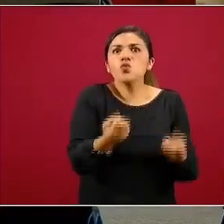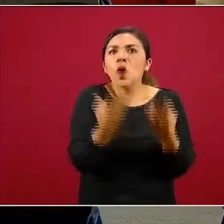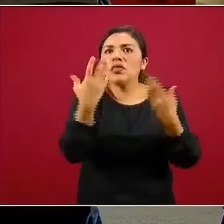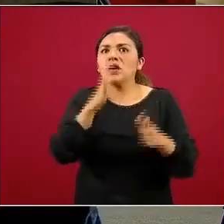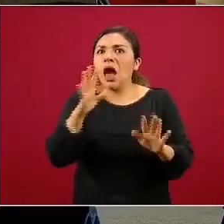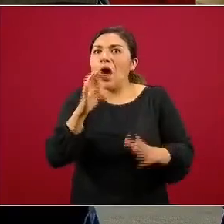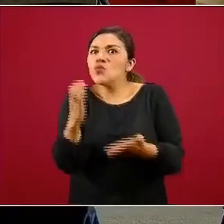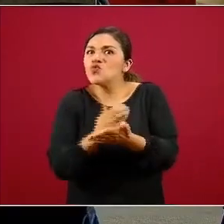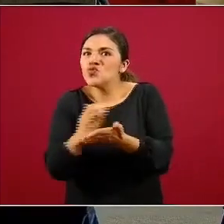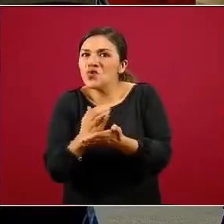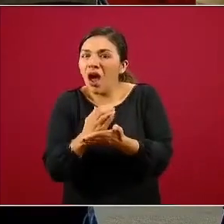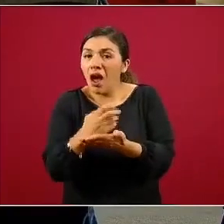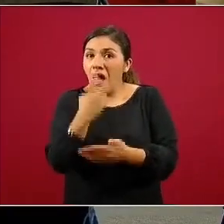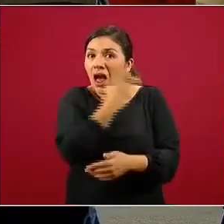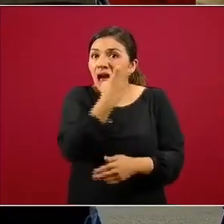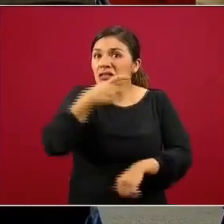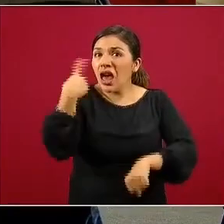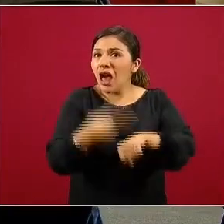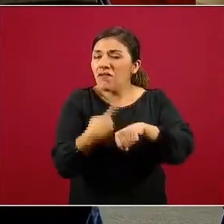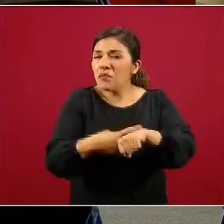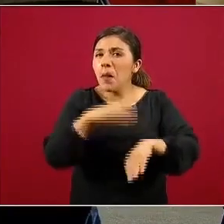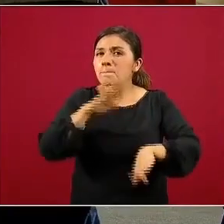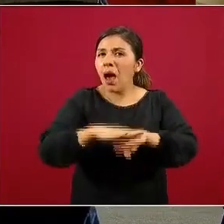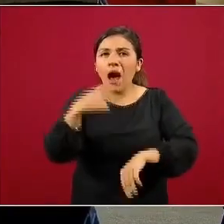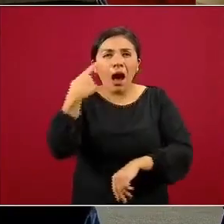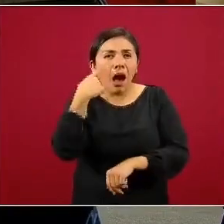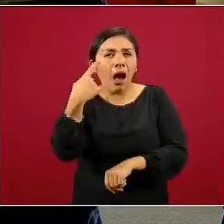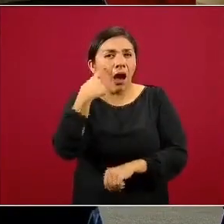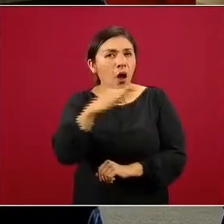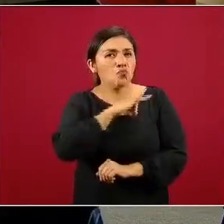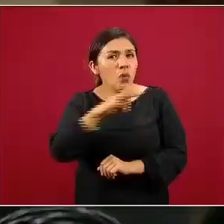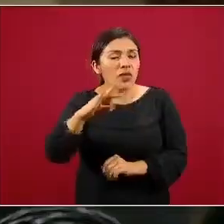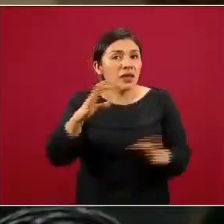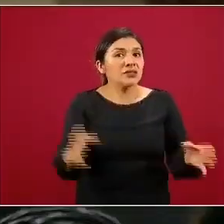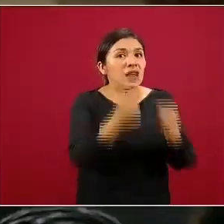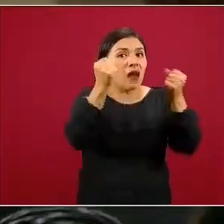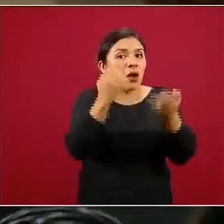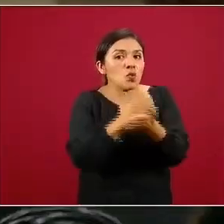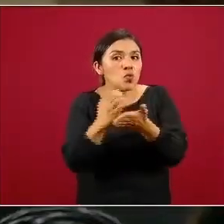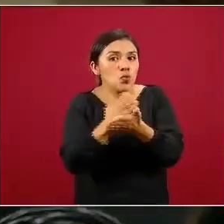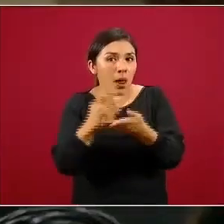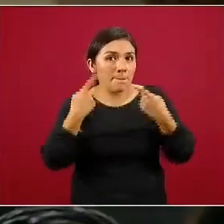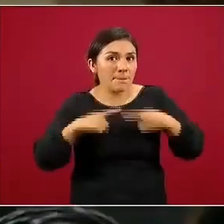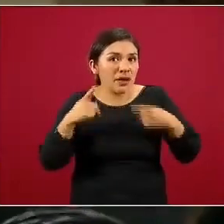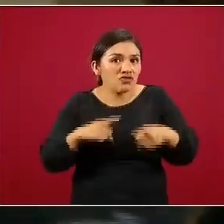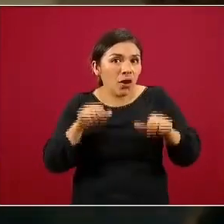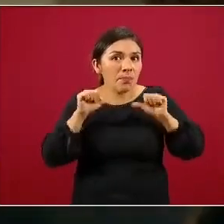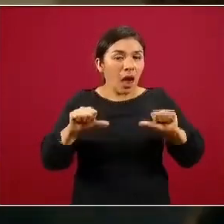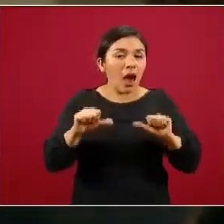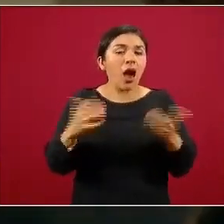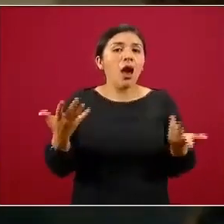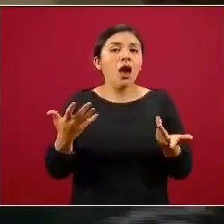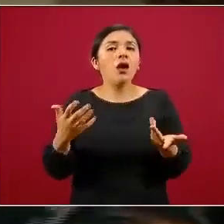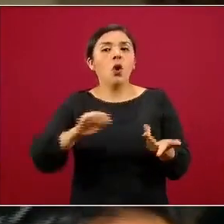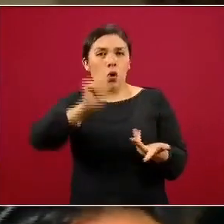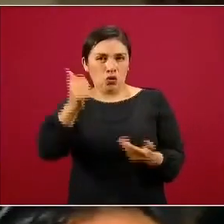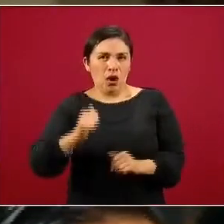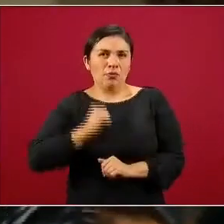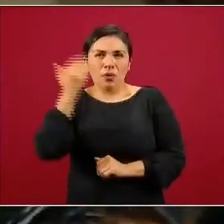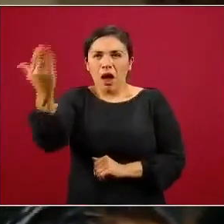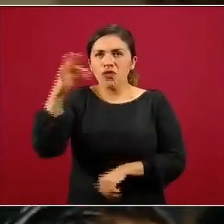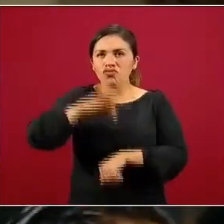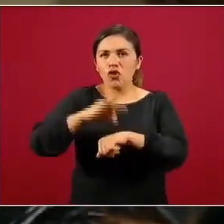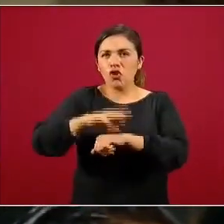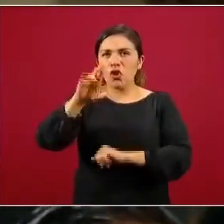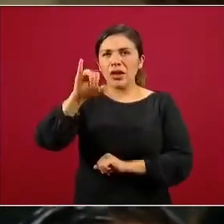¿Hay alguna de estas enfermedades que sea más factible que se pueda salvar las personas? Y aprovechando que está el